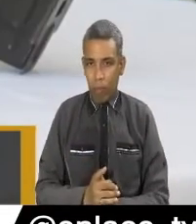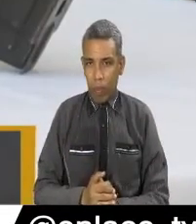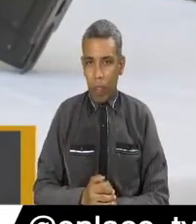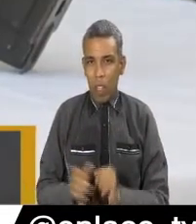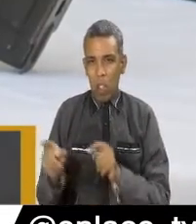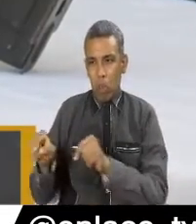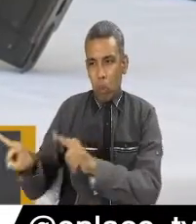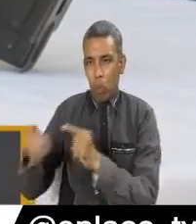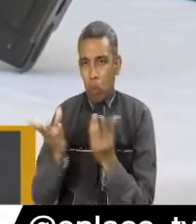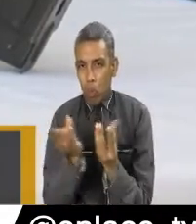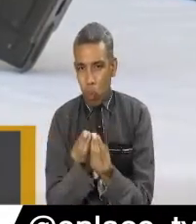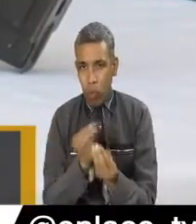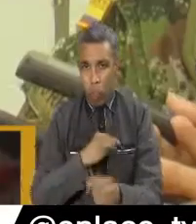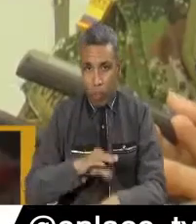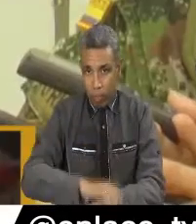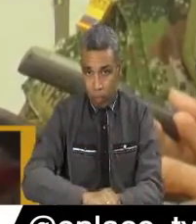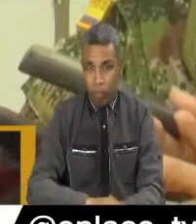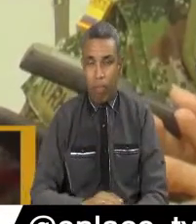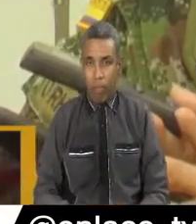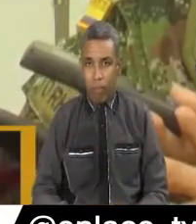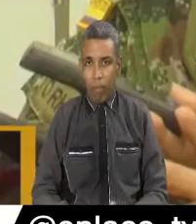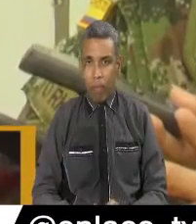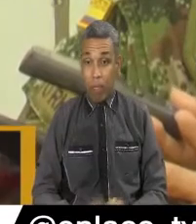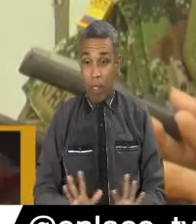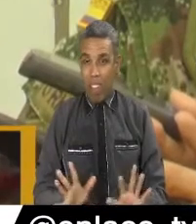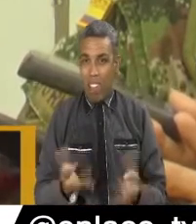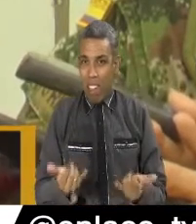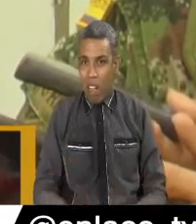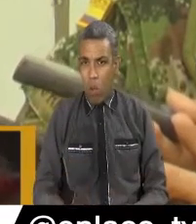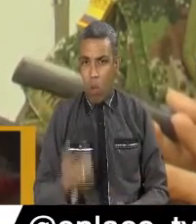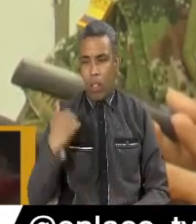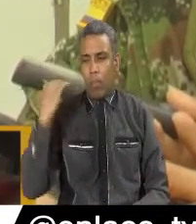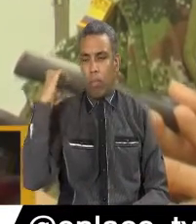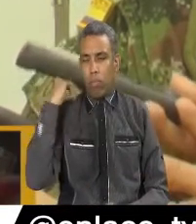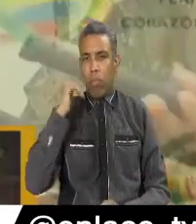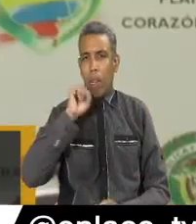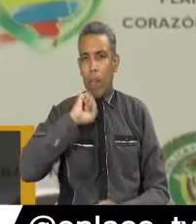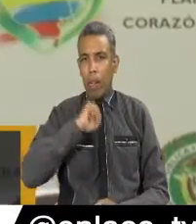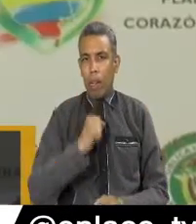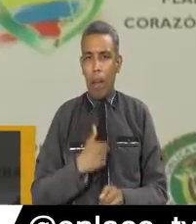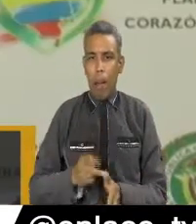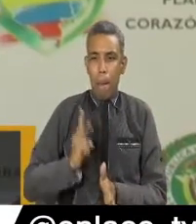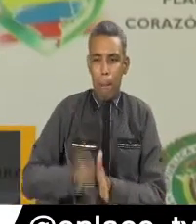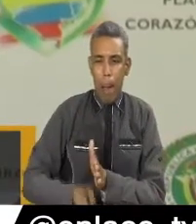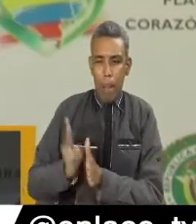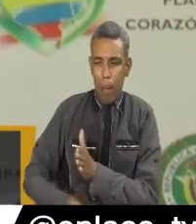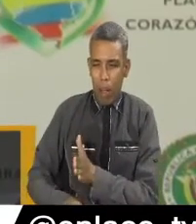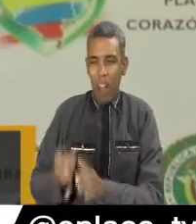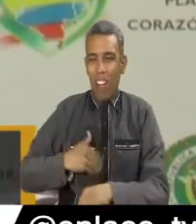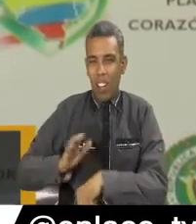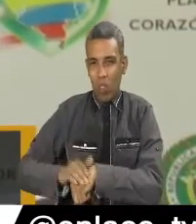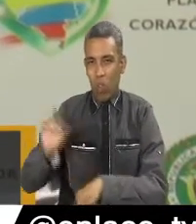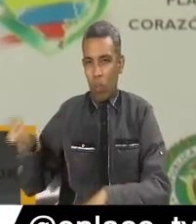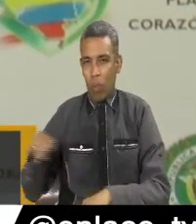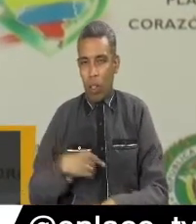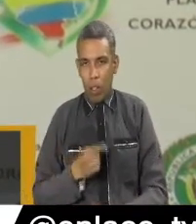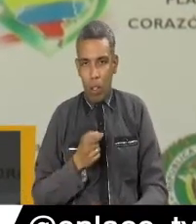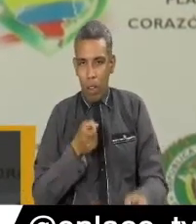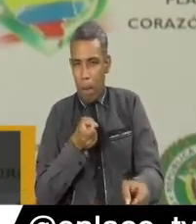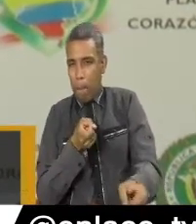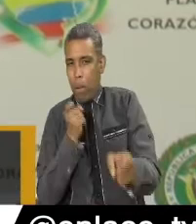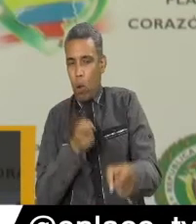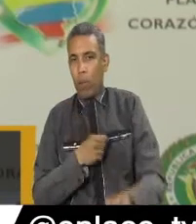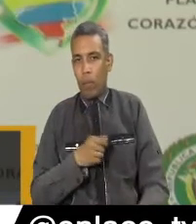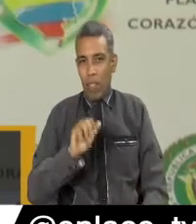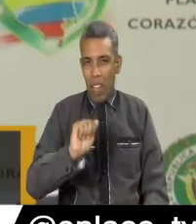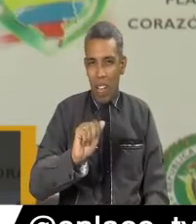esta captura de estos individuos, la Policía Nacional está esclareciendo 2 homicidios aquí en el municipio de Barranca Bermeja. El fusil AK-47 que encontraron las